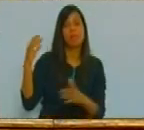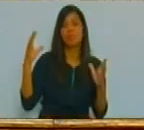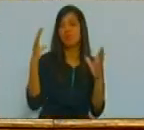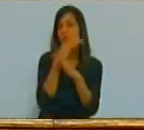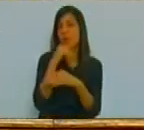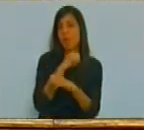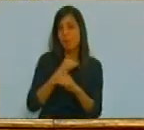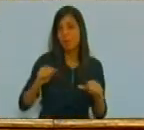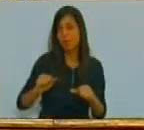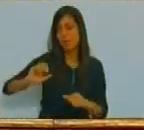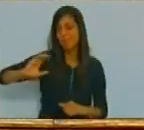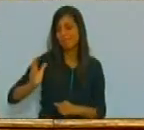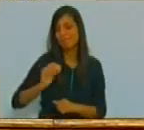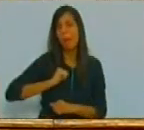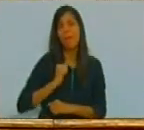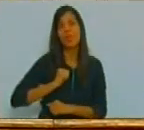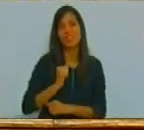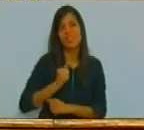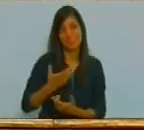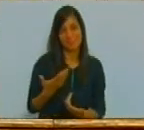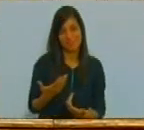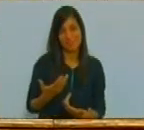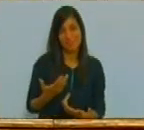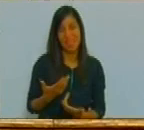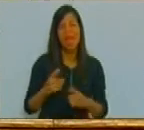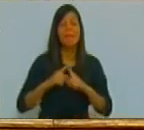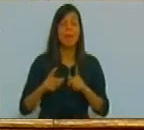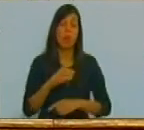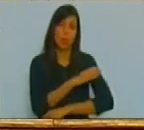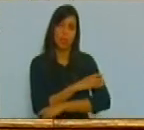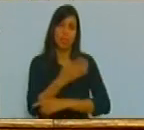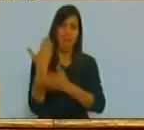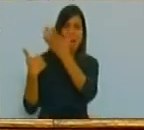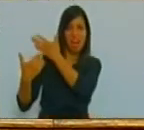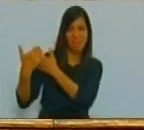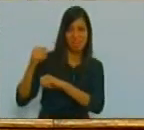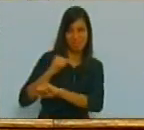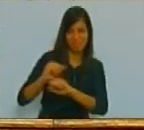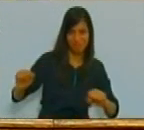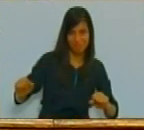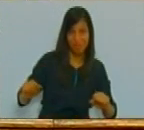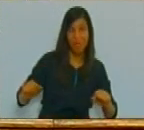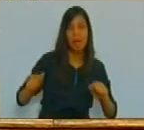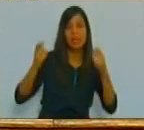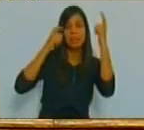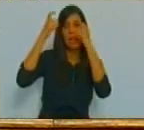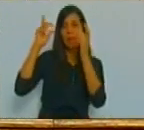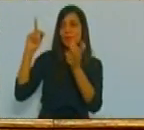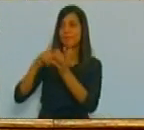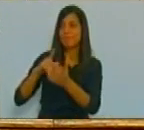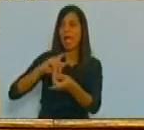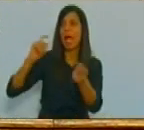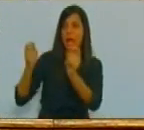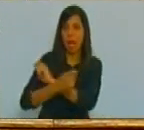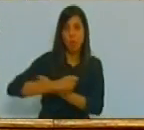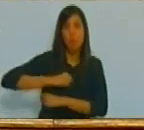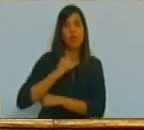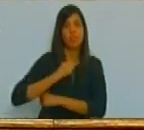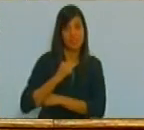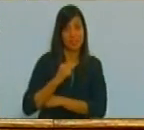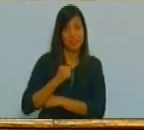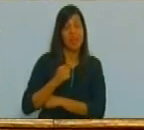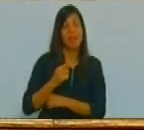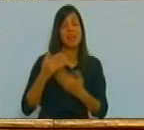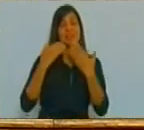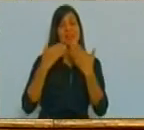siquiera existía en la cuarta república fue gracias a la revolución bolivariana y eso debe reconocerse y